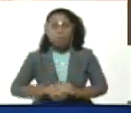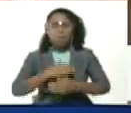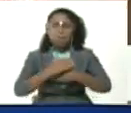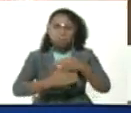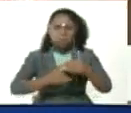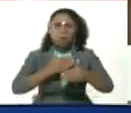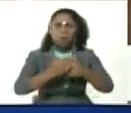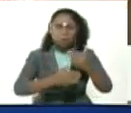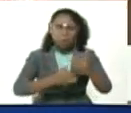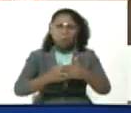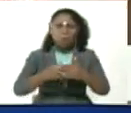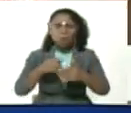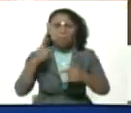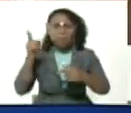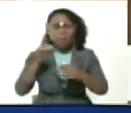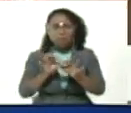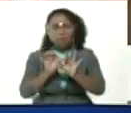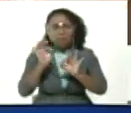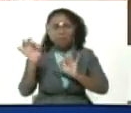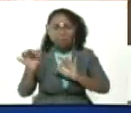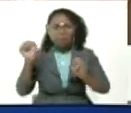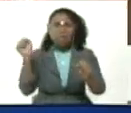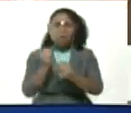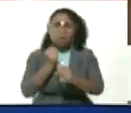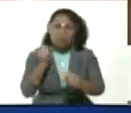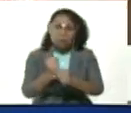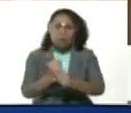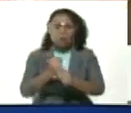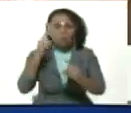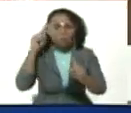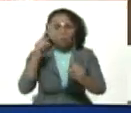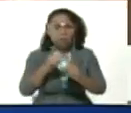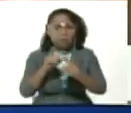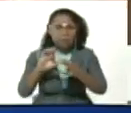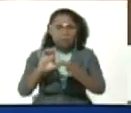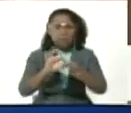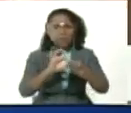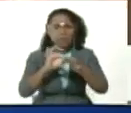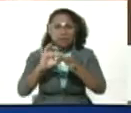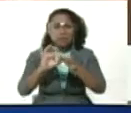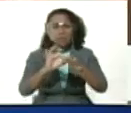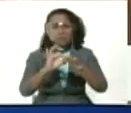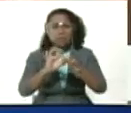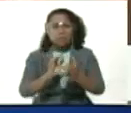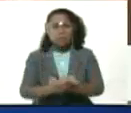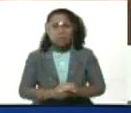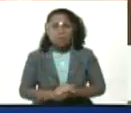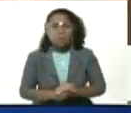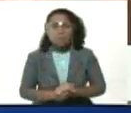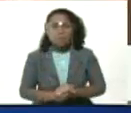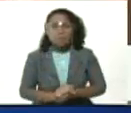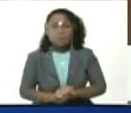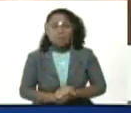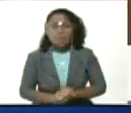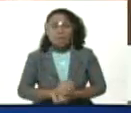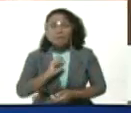poco vamos lejos, con trabajo, con perseverancia, con articulación. La clave de